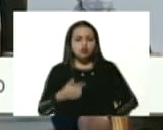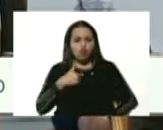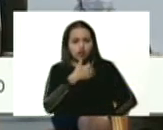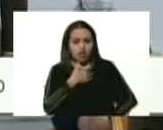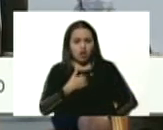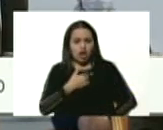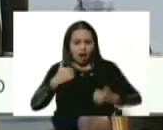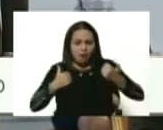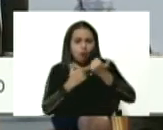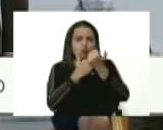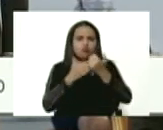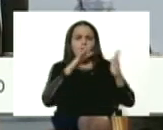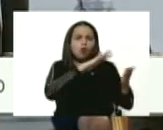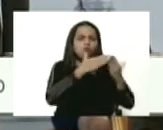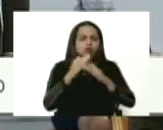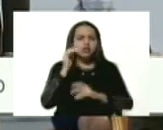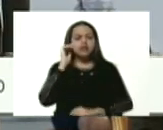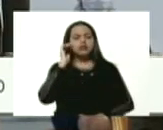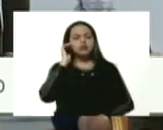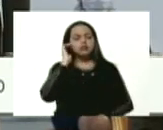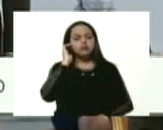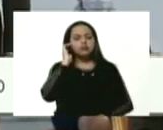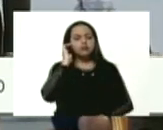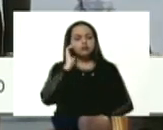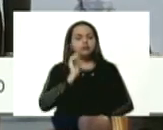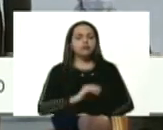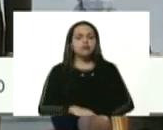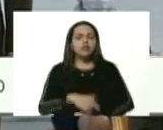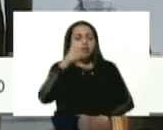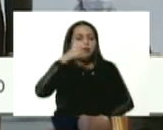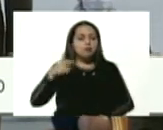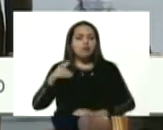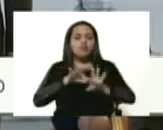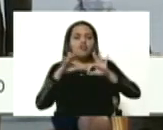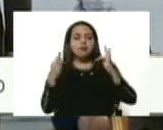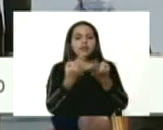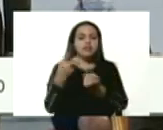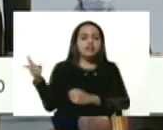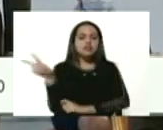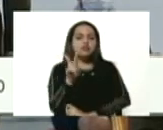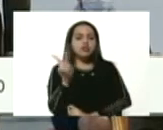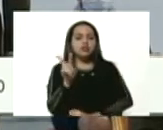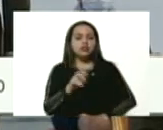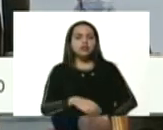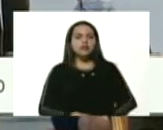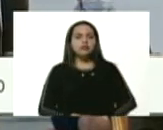de las comunidades, del pueblo, de la familia venezolana,